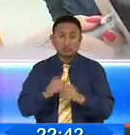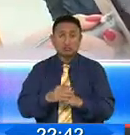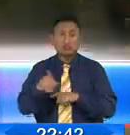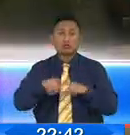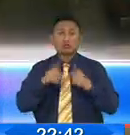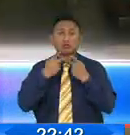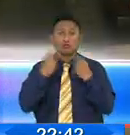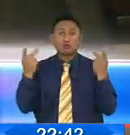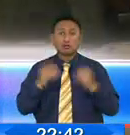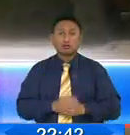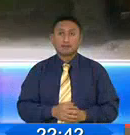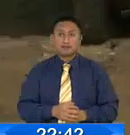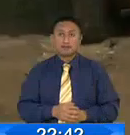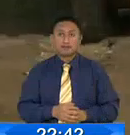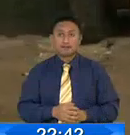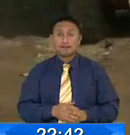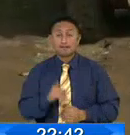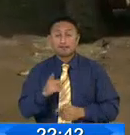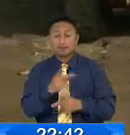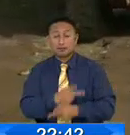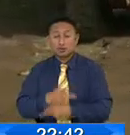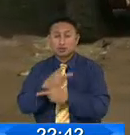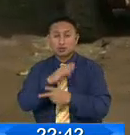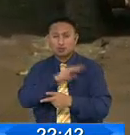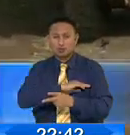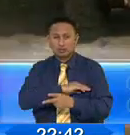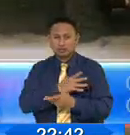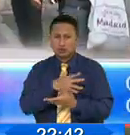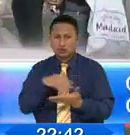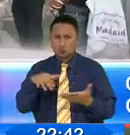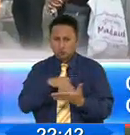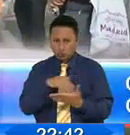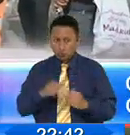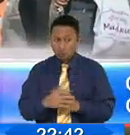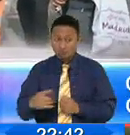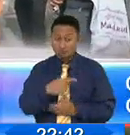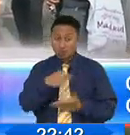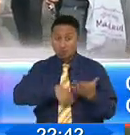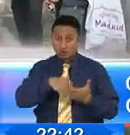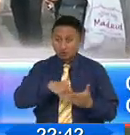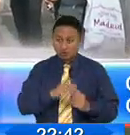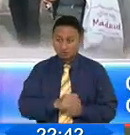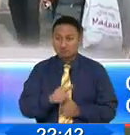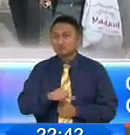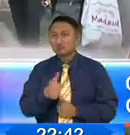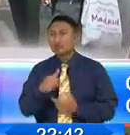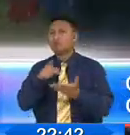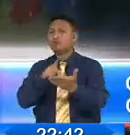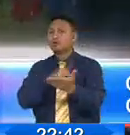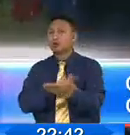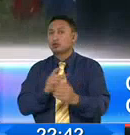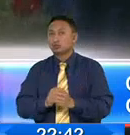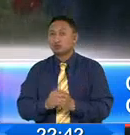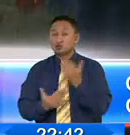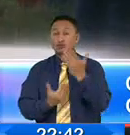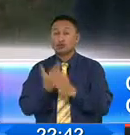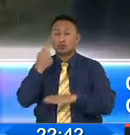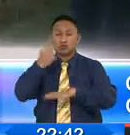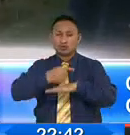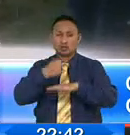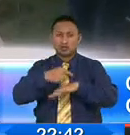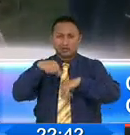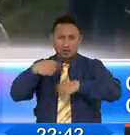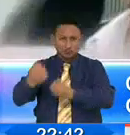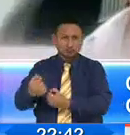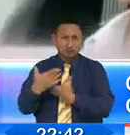públicos. Dentro del Consejo Metropolitano hay dudas, no solo de este contrato sino de otros proyectos. Piden que el nuevo gerente rinda